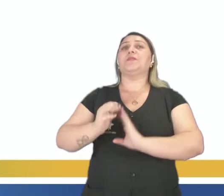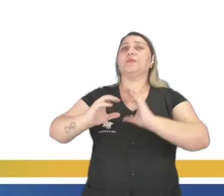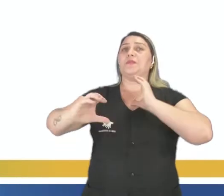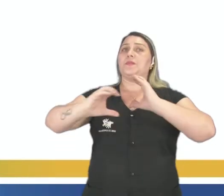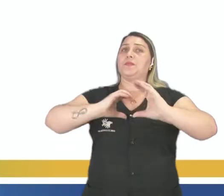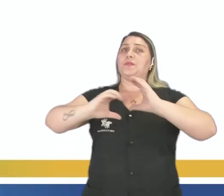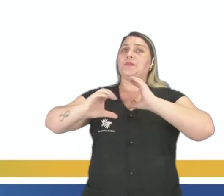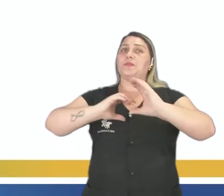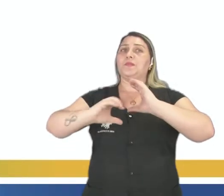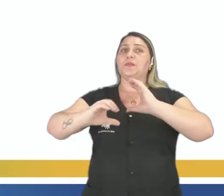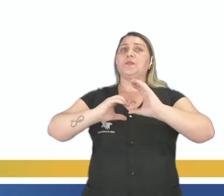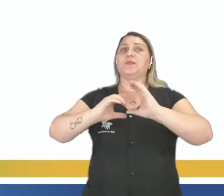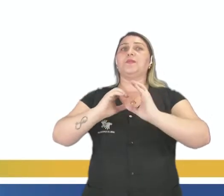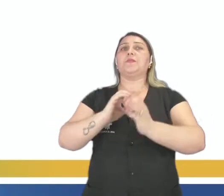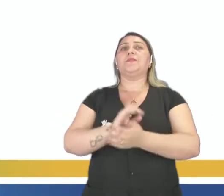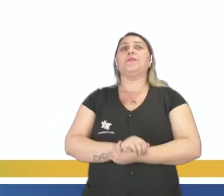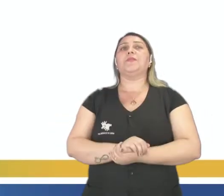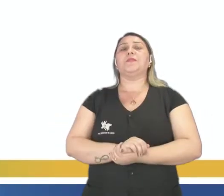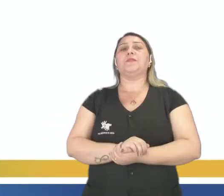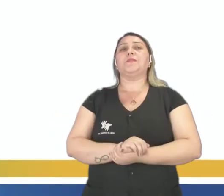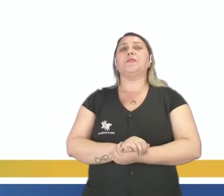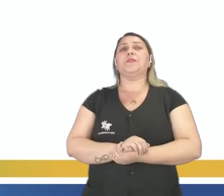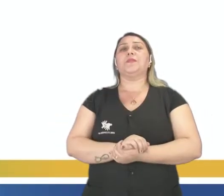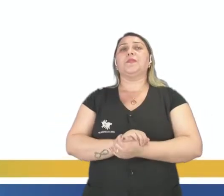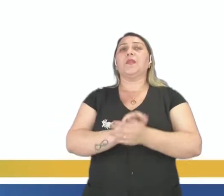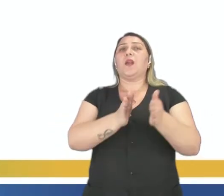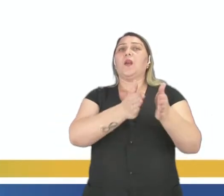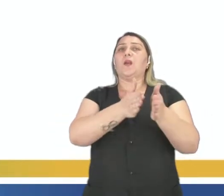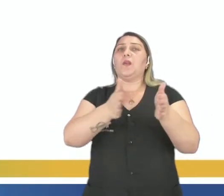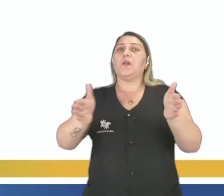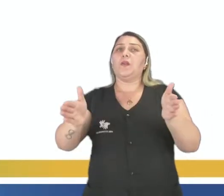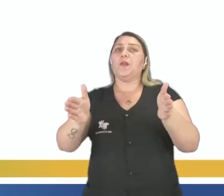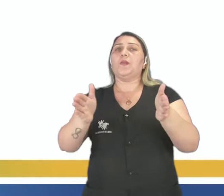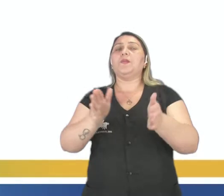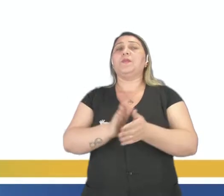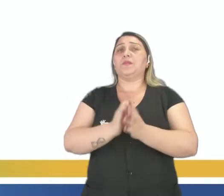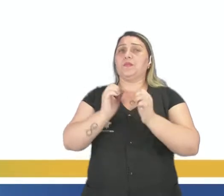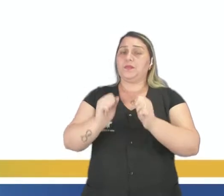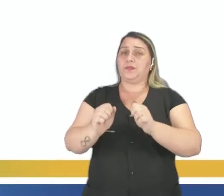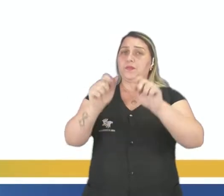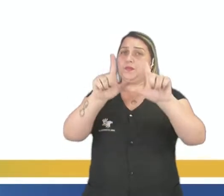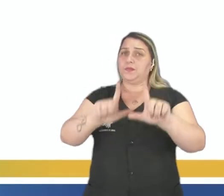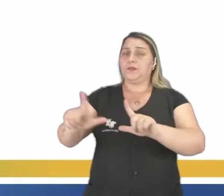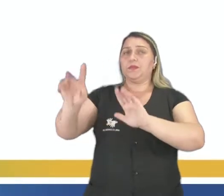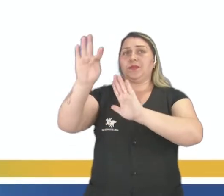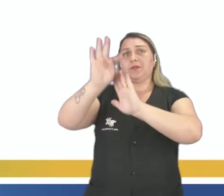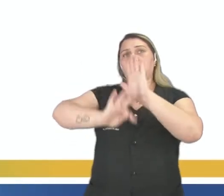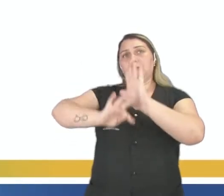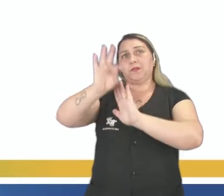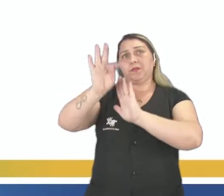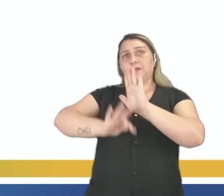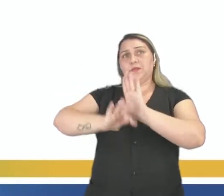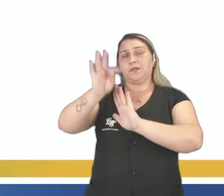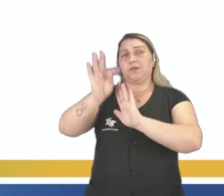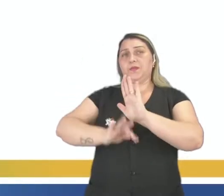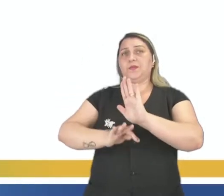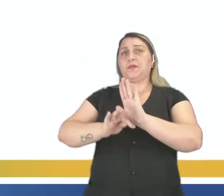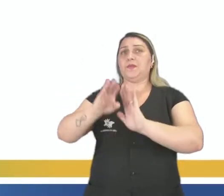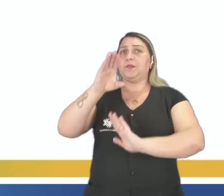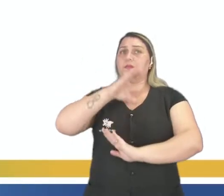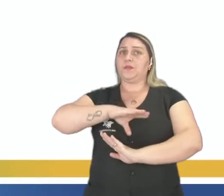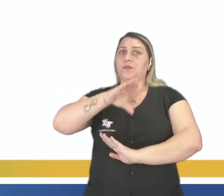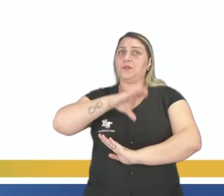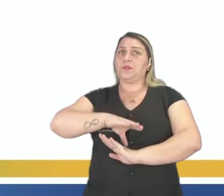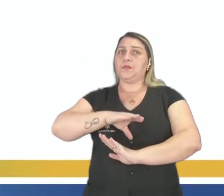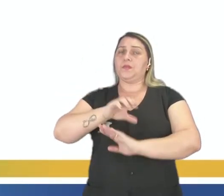mandamiento, ¿ok? Mandamiento, orden. Ustedes pueden acompañar el texto que está todo en portugués,